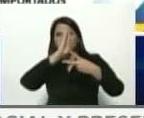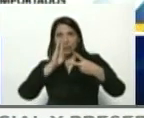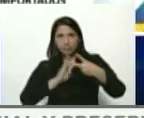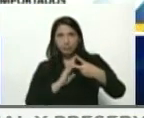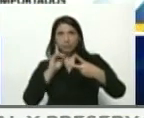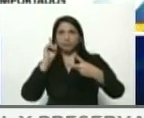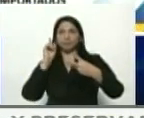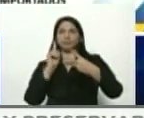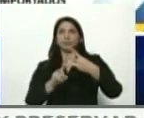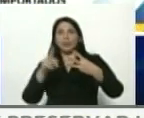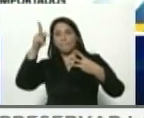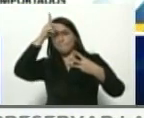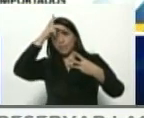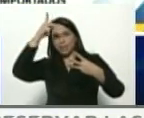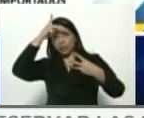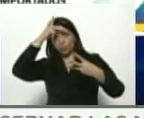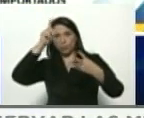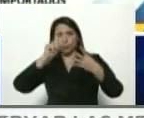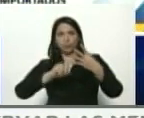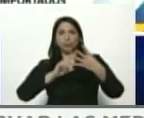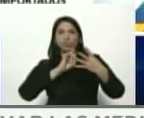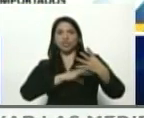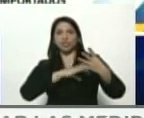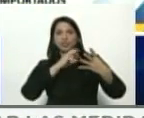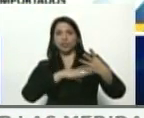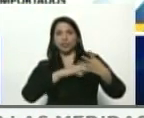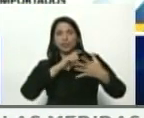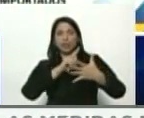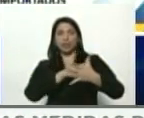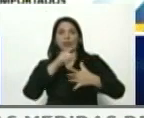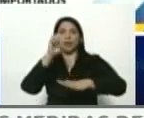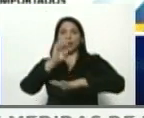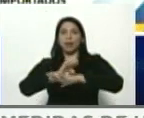Brasil, Perú, Chile, Ecuador,